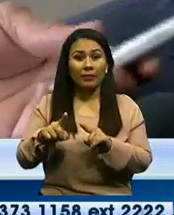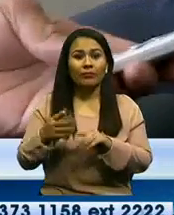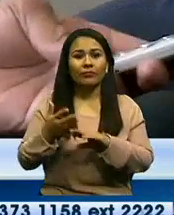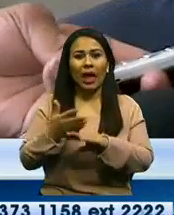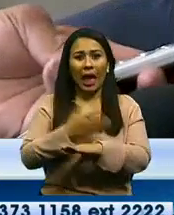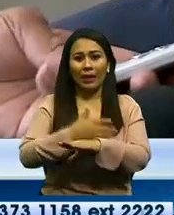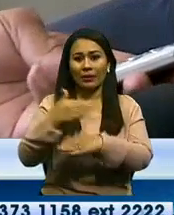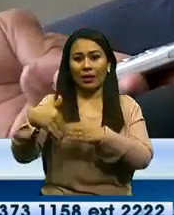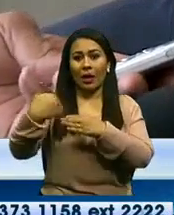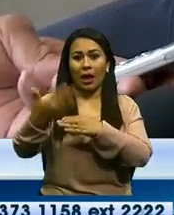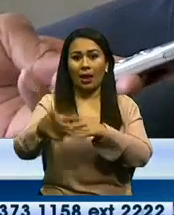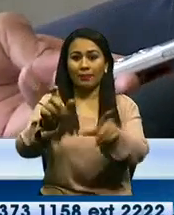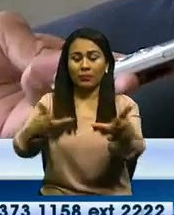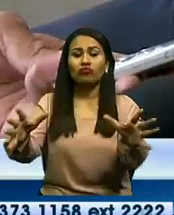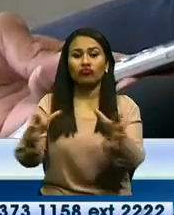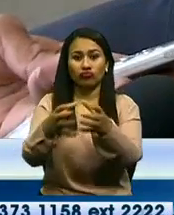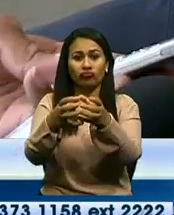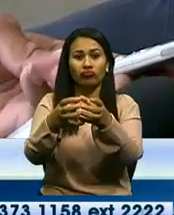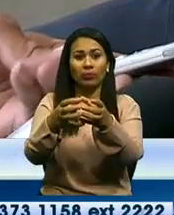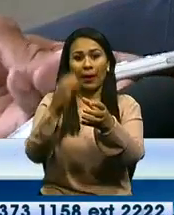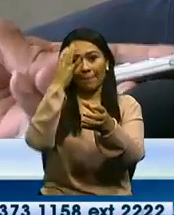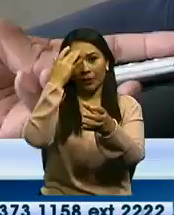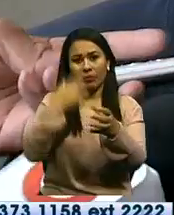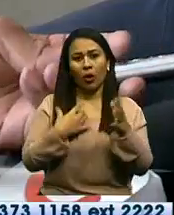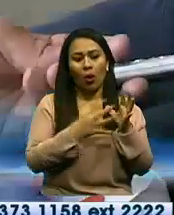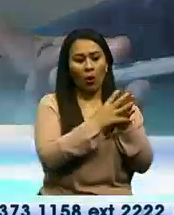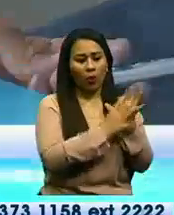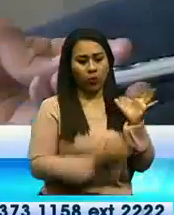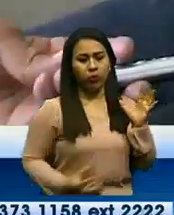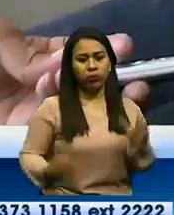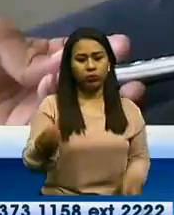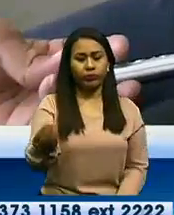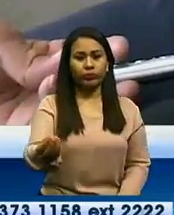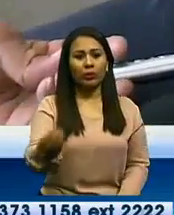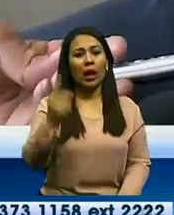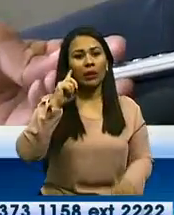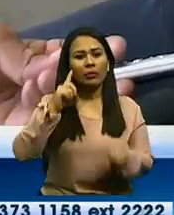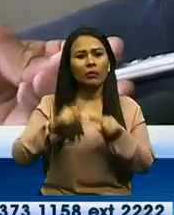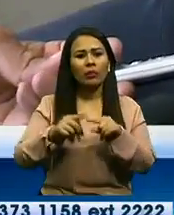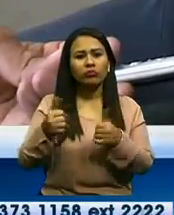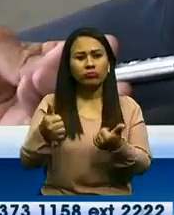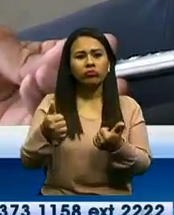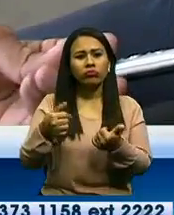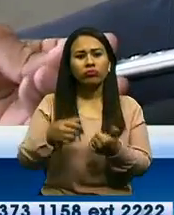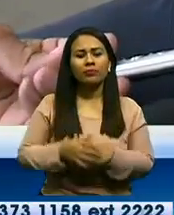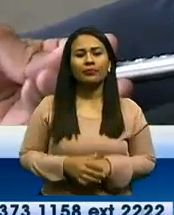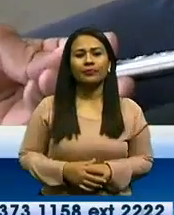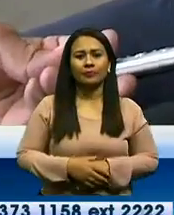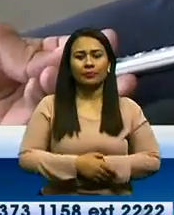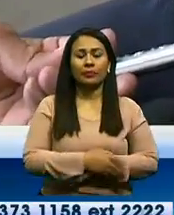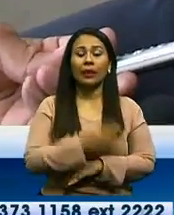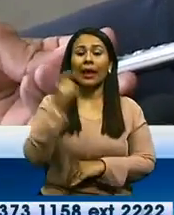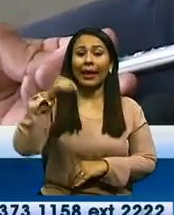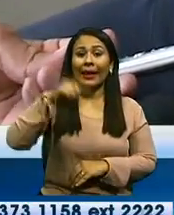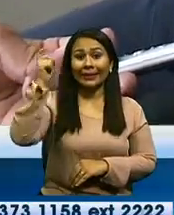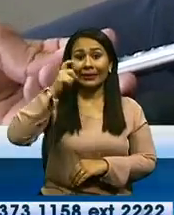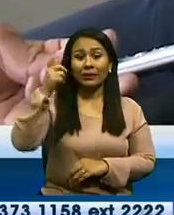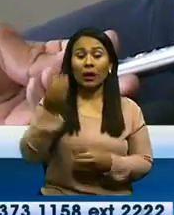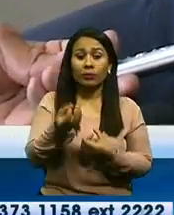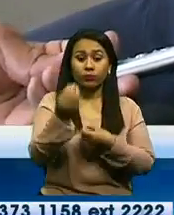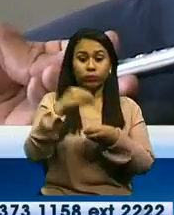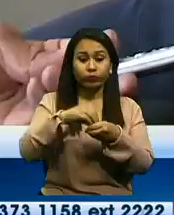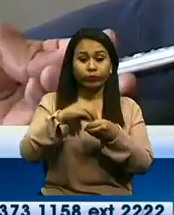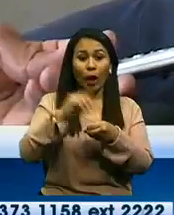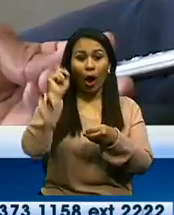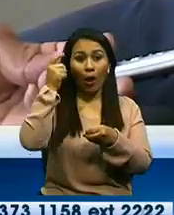ciudadanía será gigantesco, porque el gobierno enviará una señal correcta en el sentido de que los recursos públicos no pueden